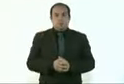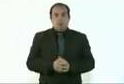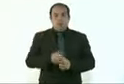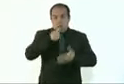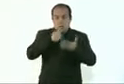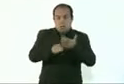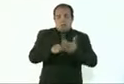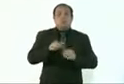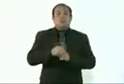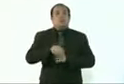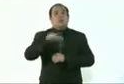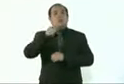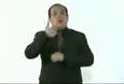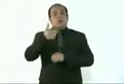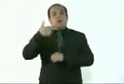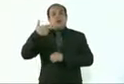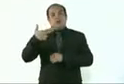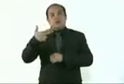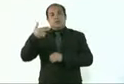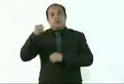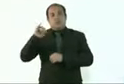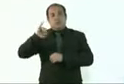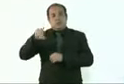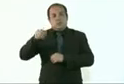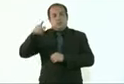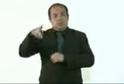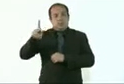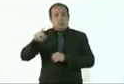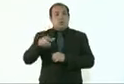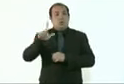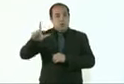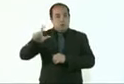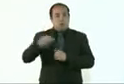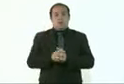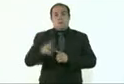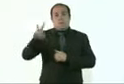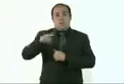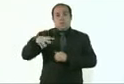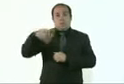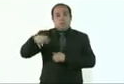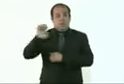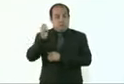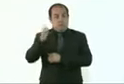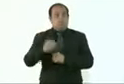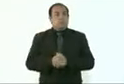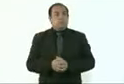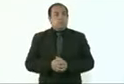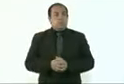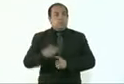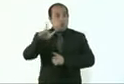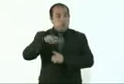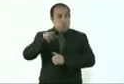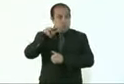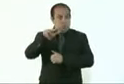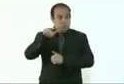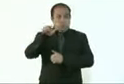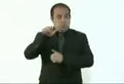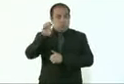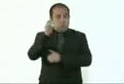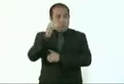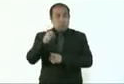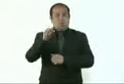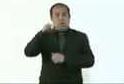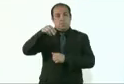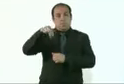Las letras G, H, I, J, K, L será el viernes 14 de enero. El lunes 17 de enero será